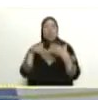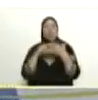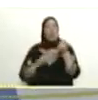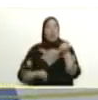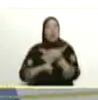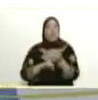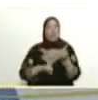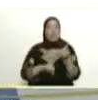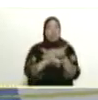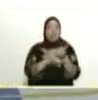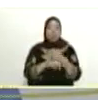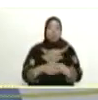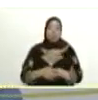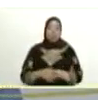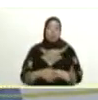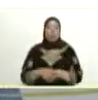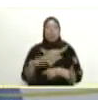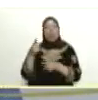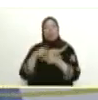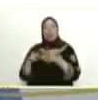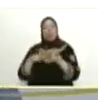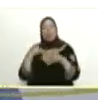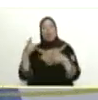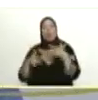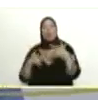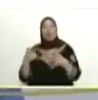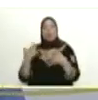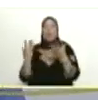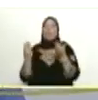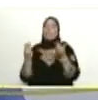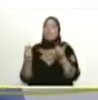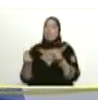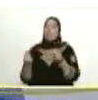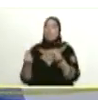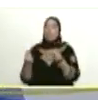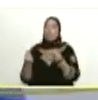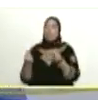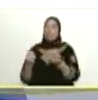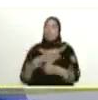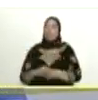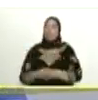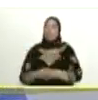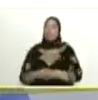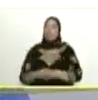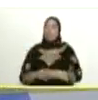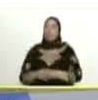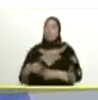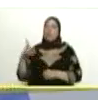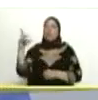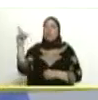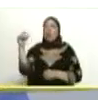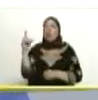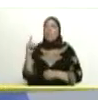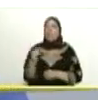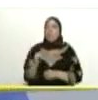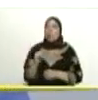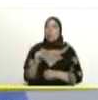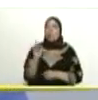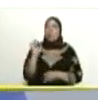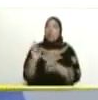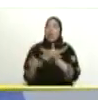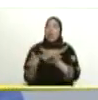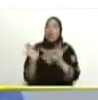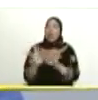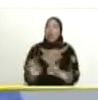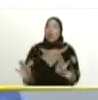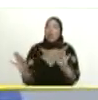apoyo para multiplicar y hacer muchísimo con poco. Poco. Exacto. Veces casi que con